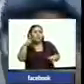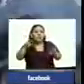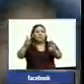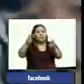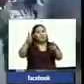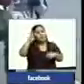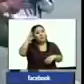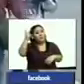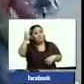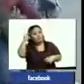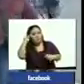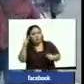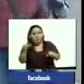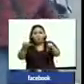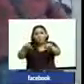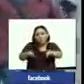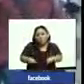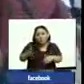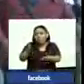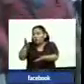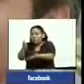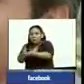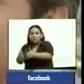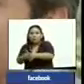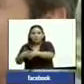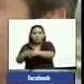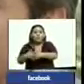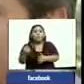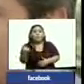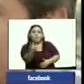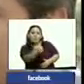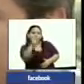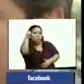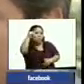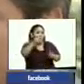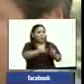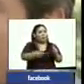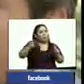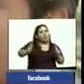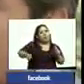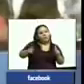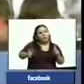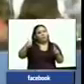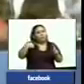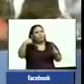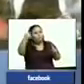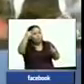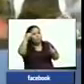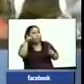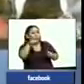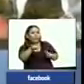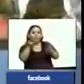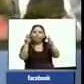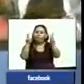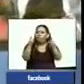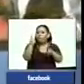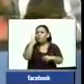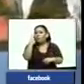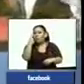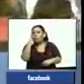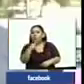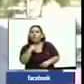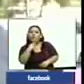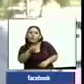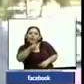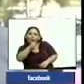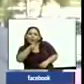a quienes buscan llegar a la frontera sur estadounidense Analistas como el abogado Wilfredo Méndez consideran que el tema es delicado según explica a la voz de